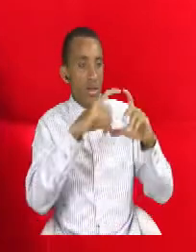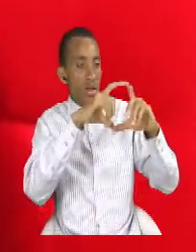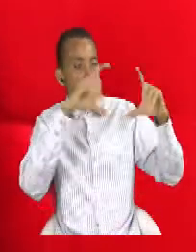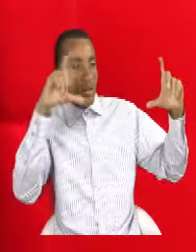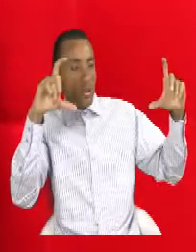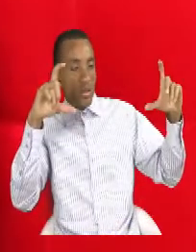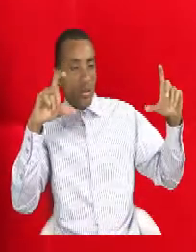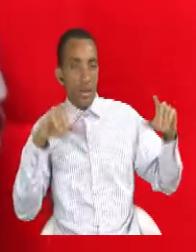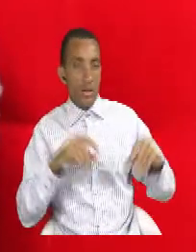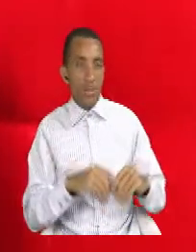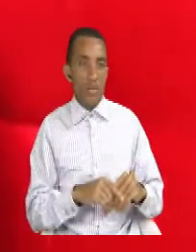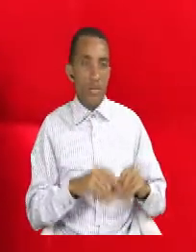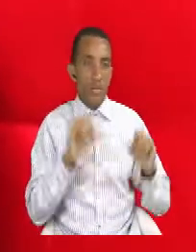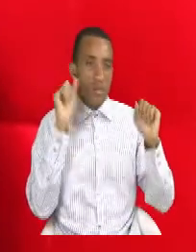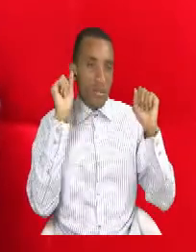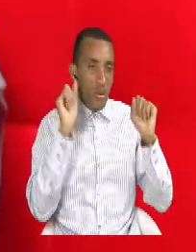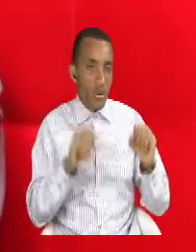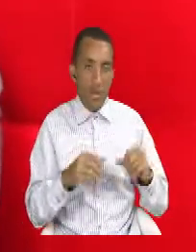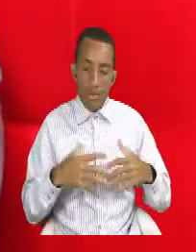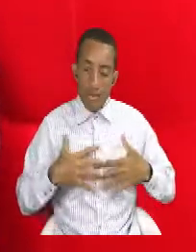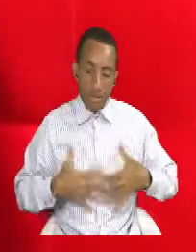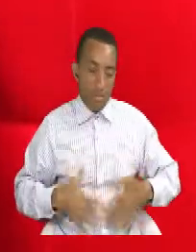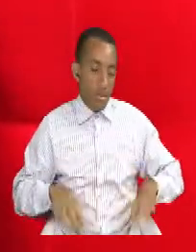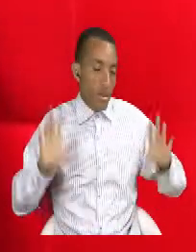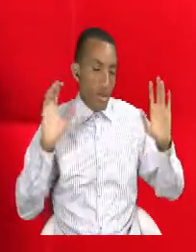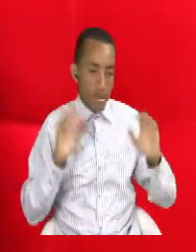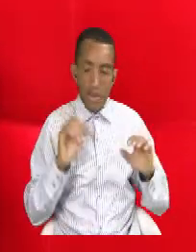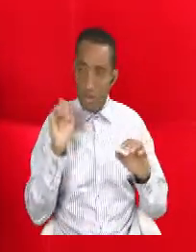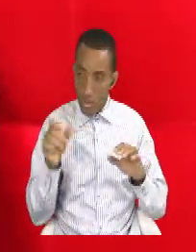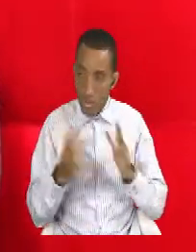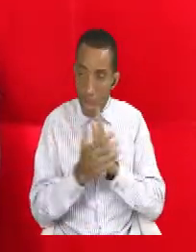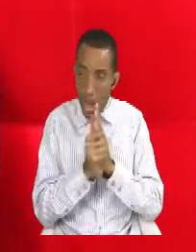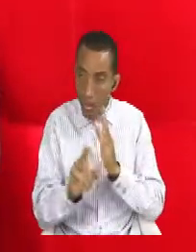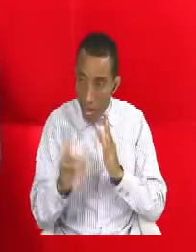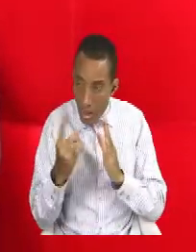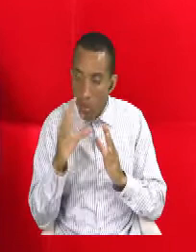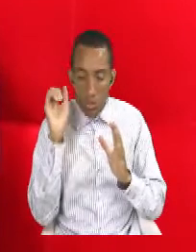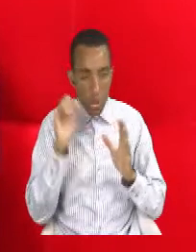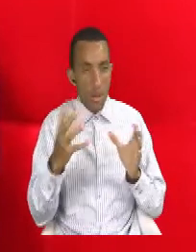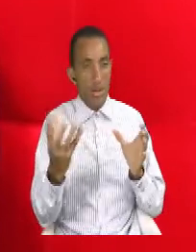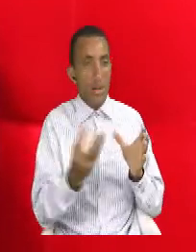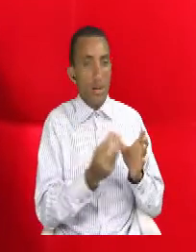Si tú sabes hacer lo que tú sepas hacer es válido en esta vida, entonces...